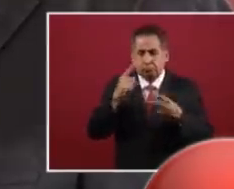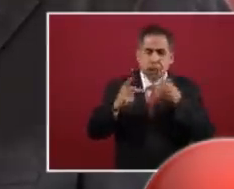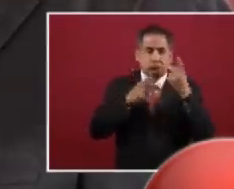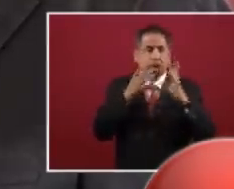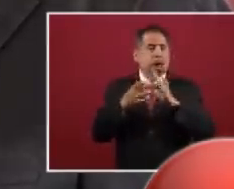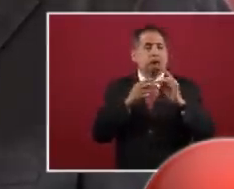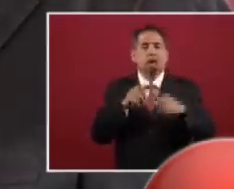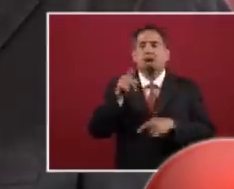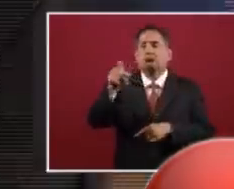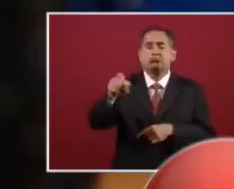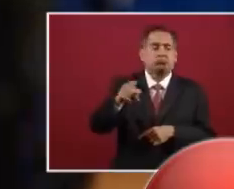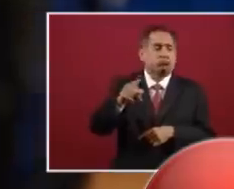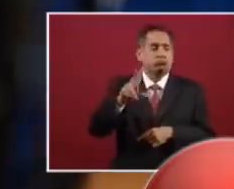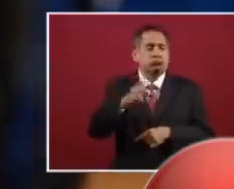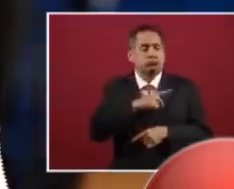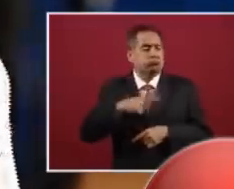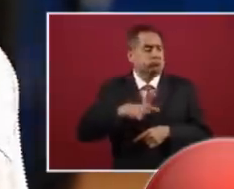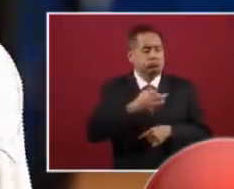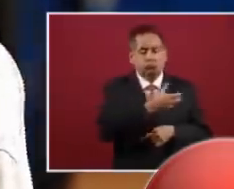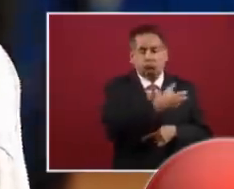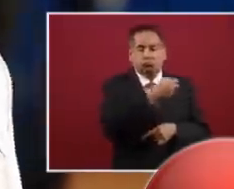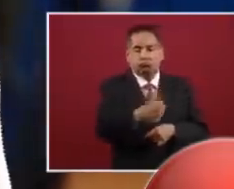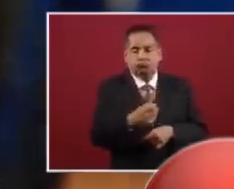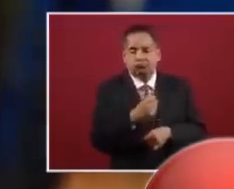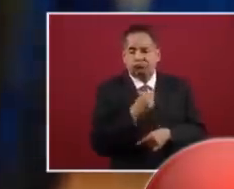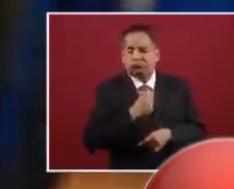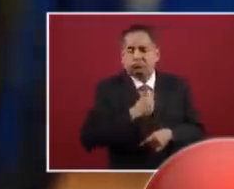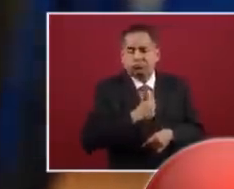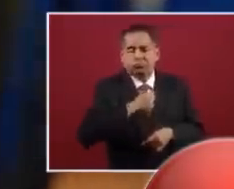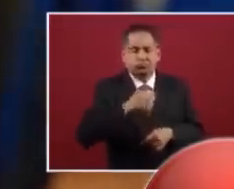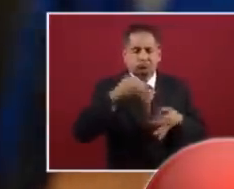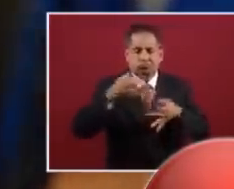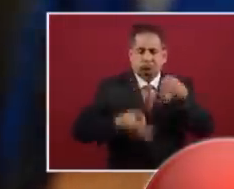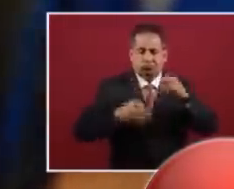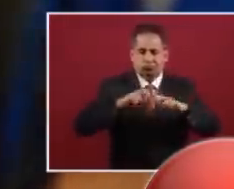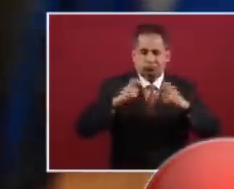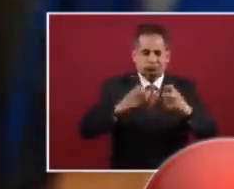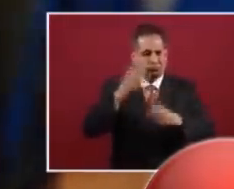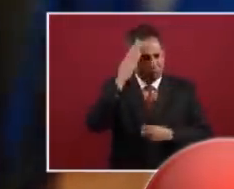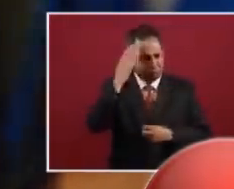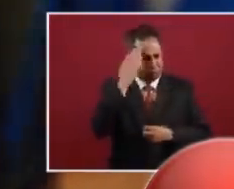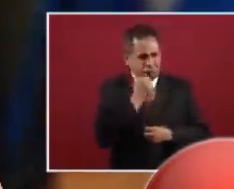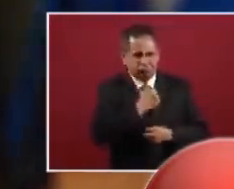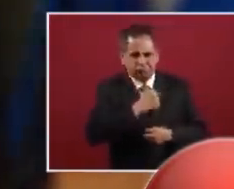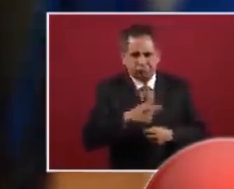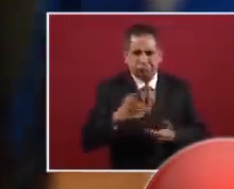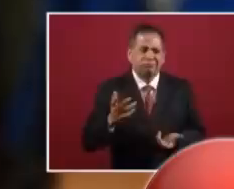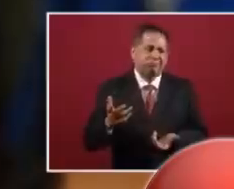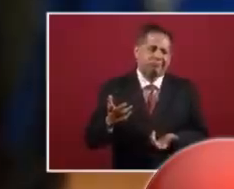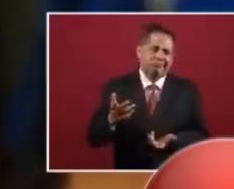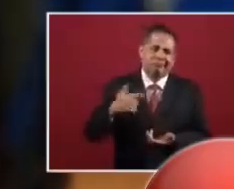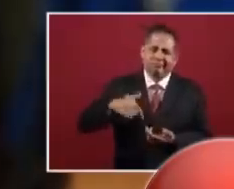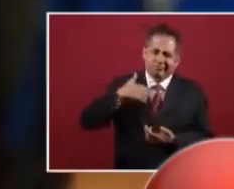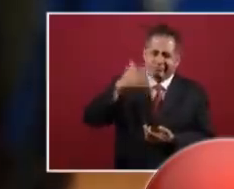decir que usted no nombre a un ministro carnal, como si no conociéramos el pueblo mexicano al